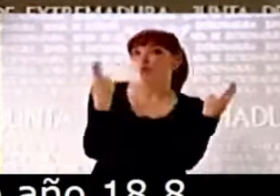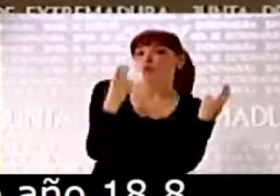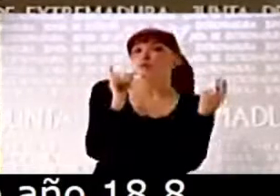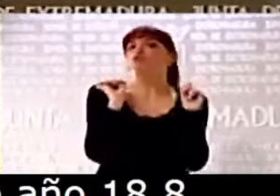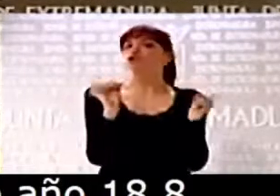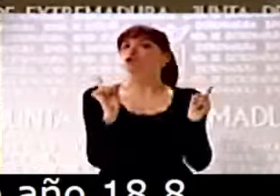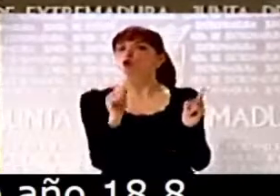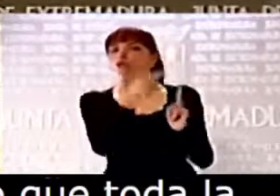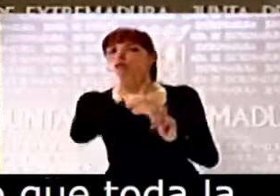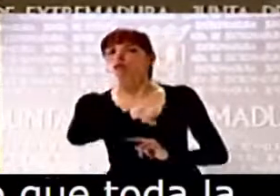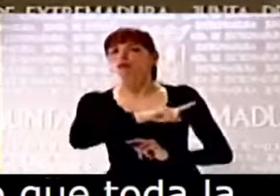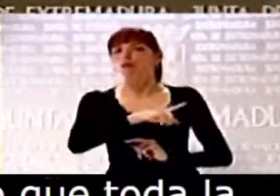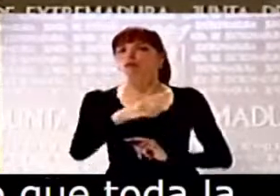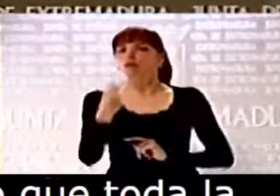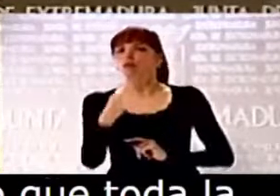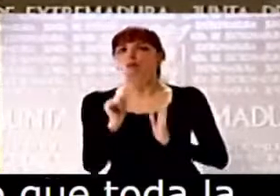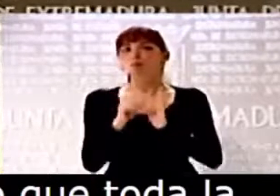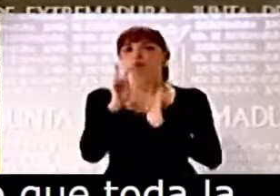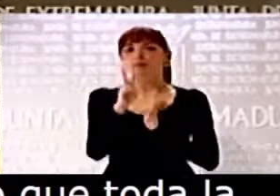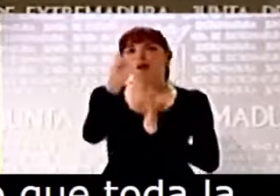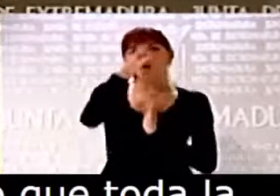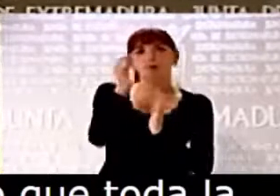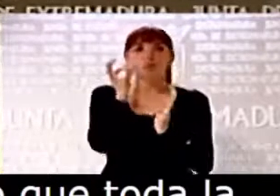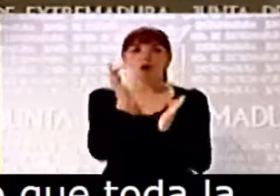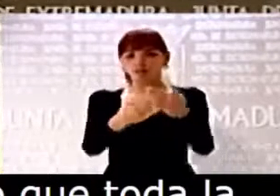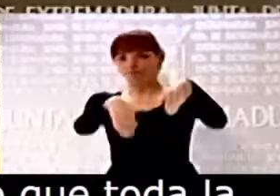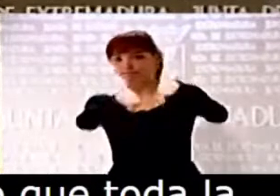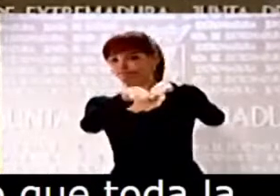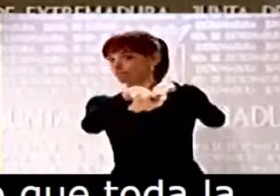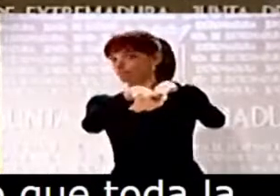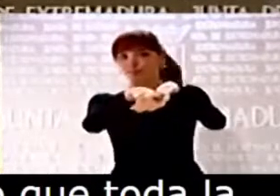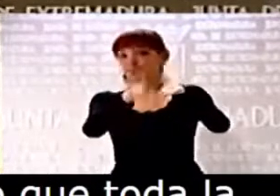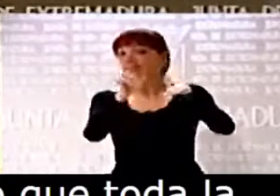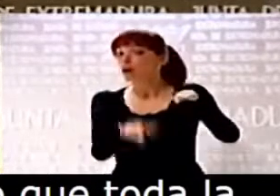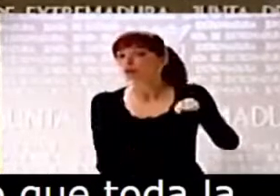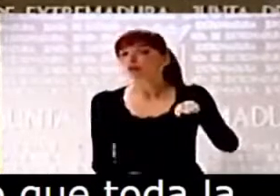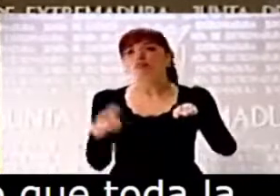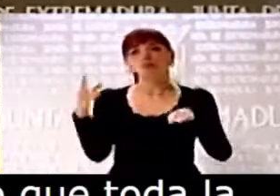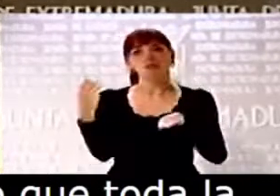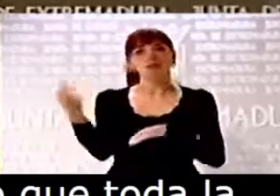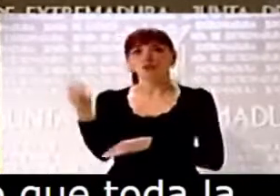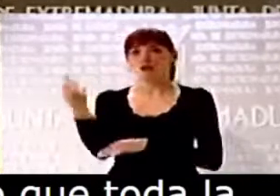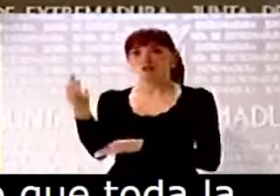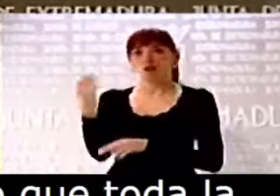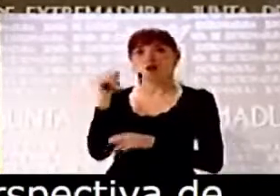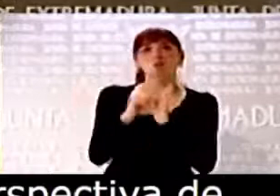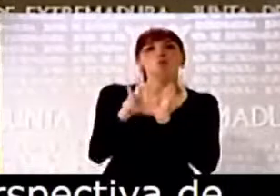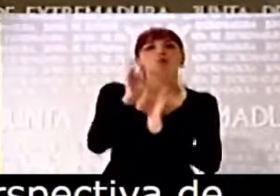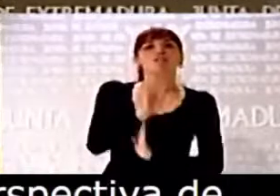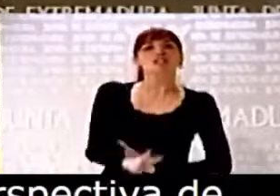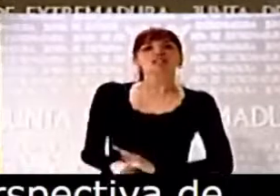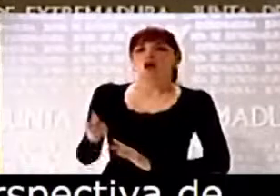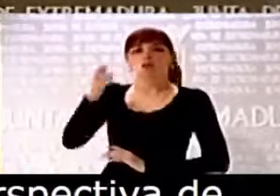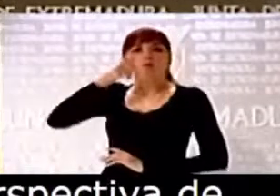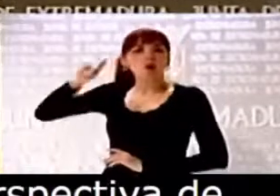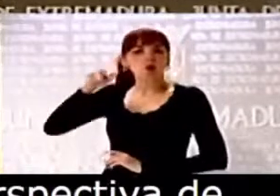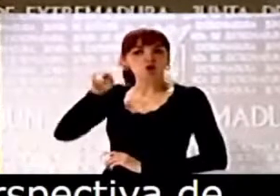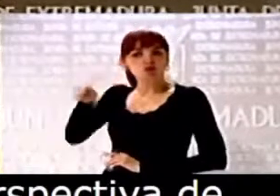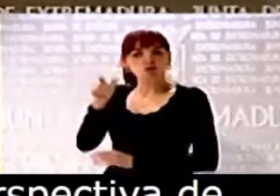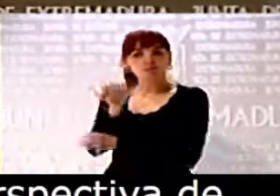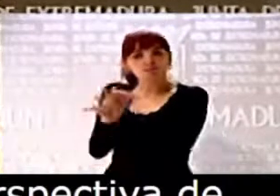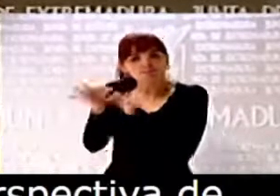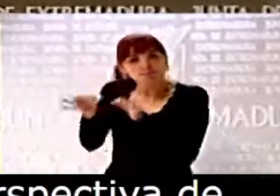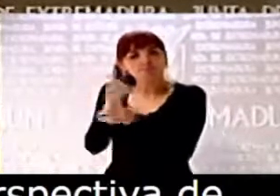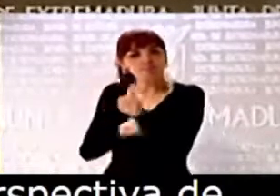tener una imprescindible perspectiva de género, sino que también tiene que tener una imprescindible perspectiva desde el medio rural. Por eso,